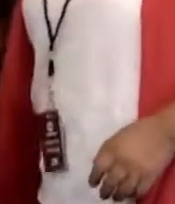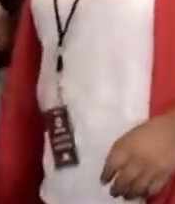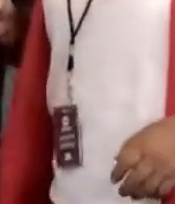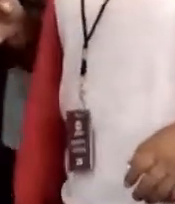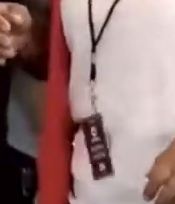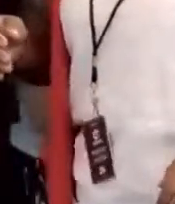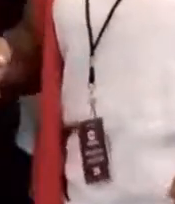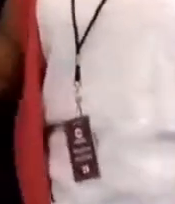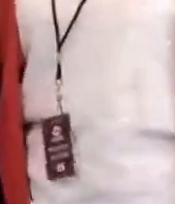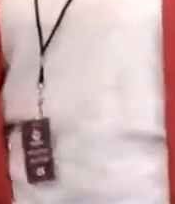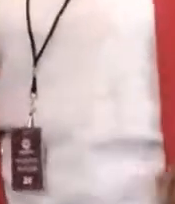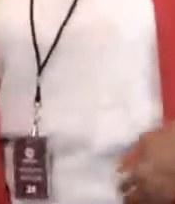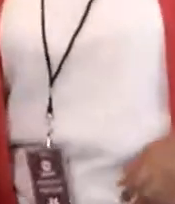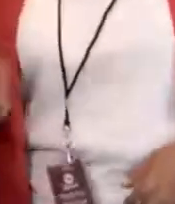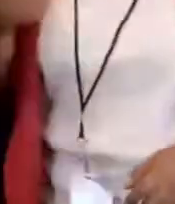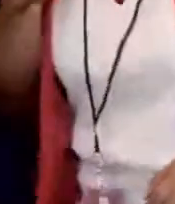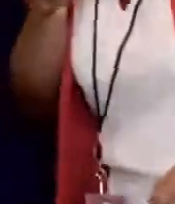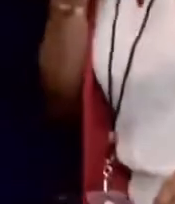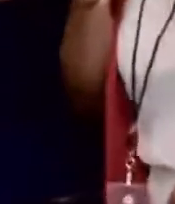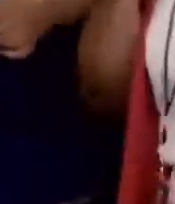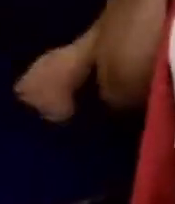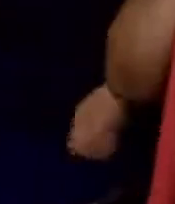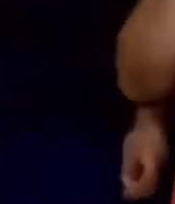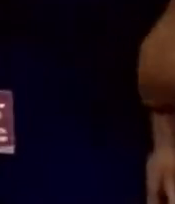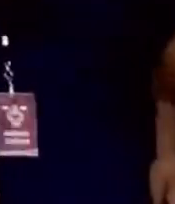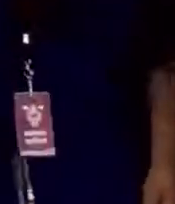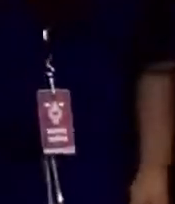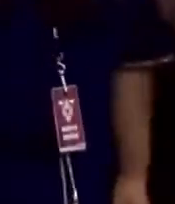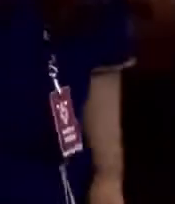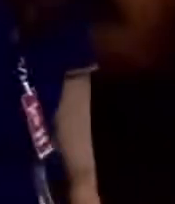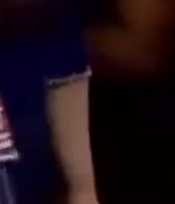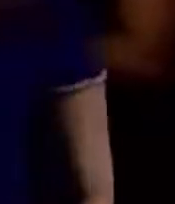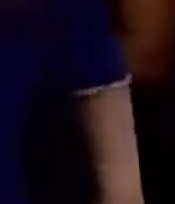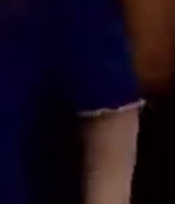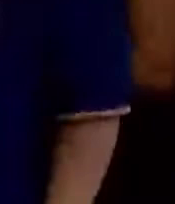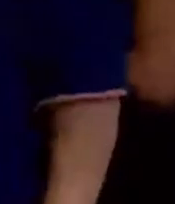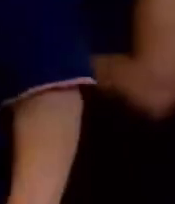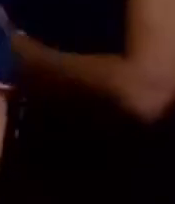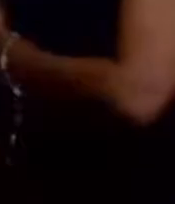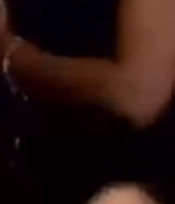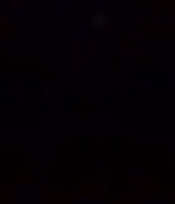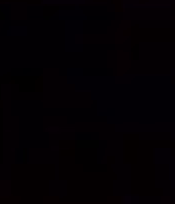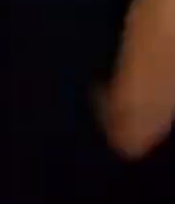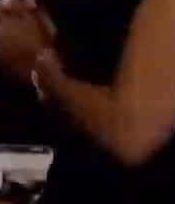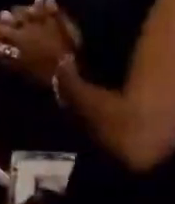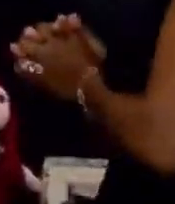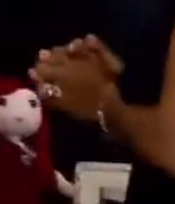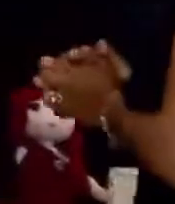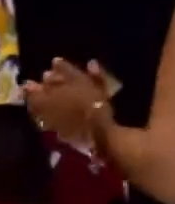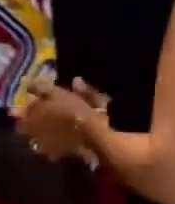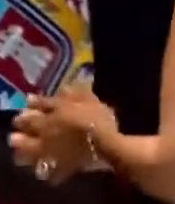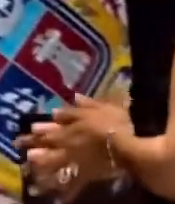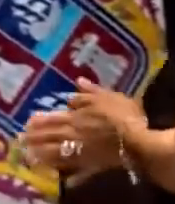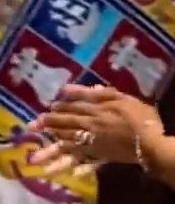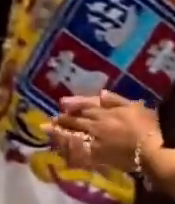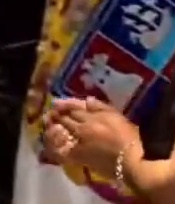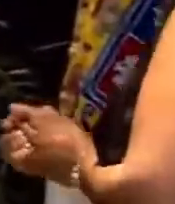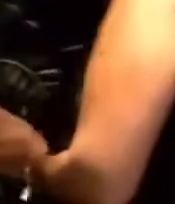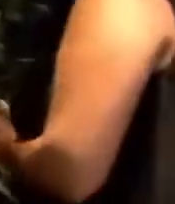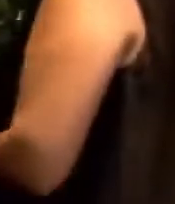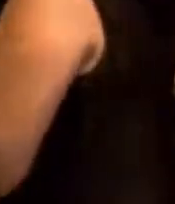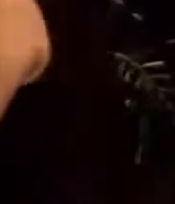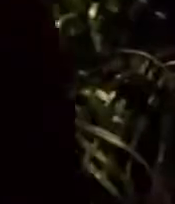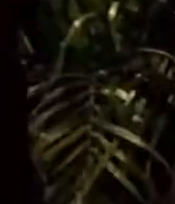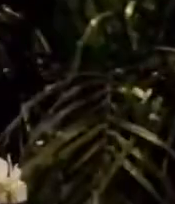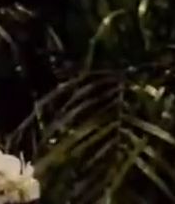vas a cantar otra, dice? Ya no quieren que te vayas. Gracias, mi amor. Eres un encanto,